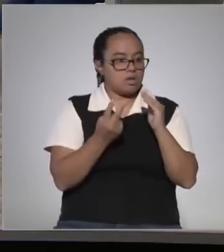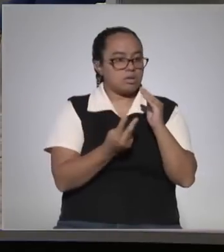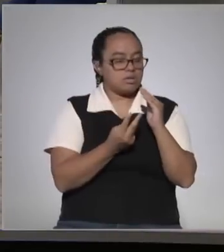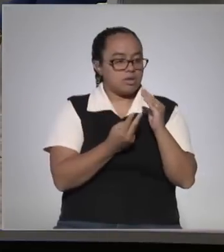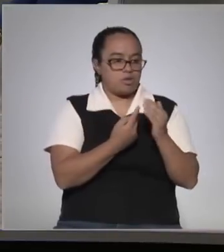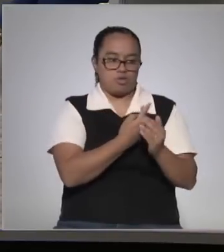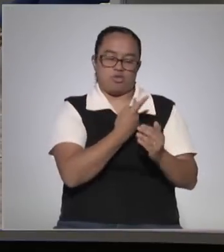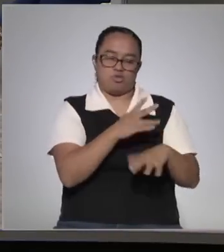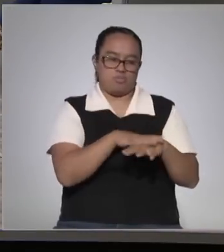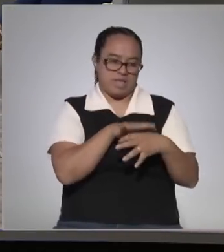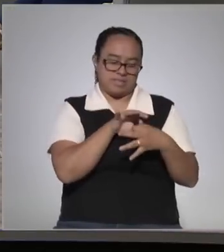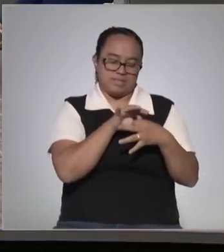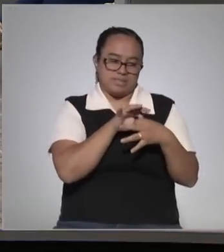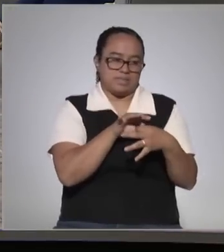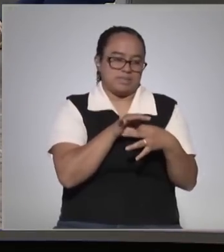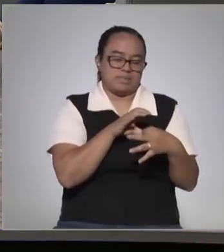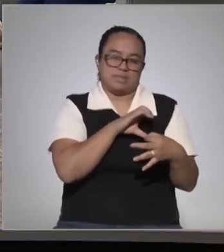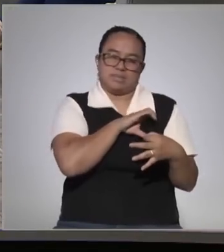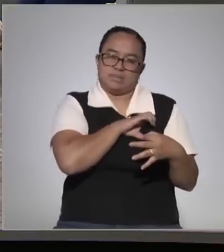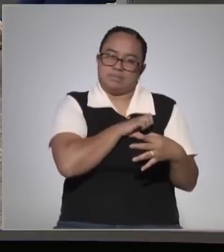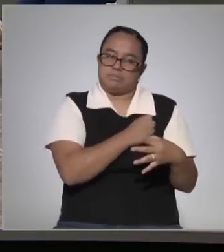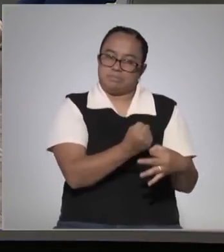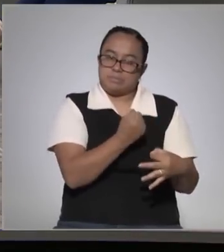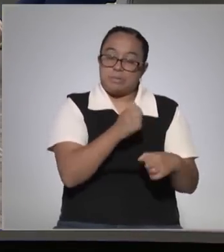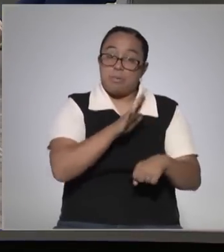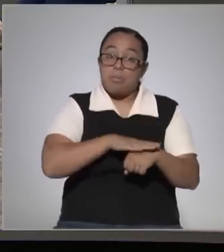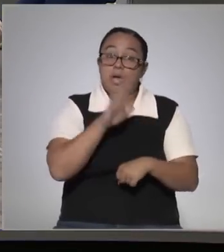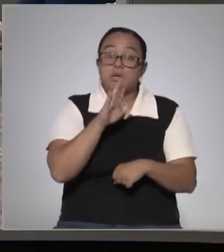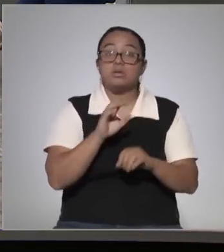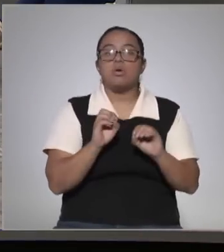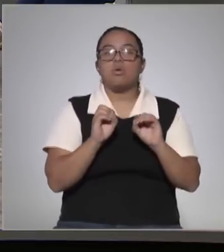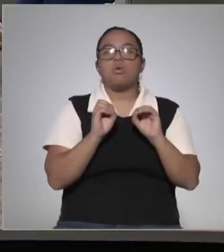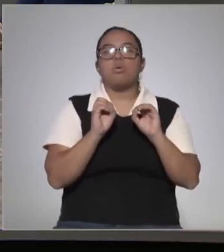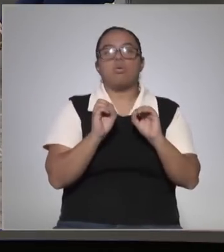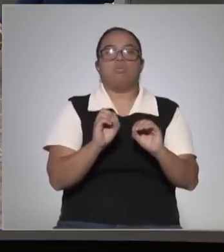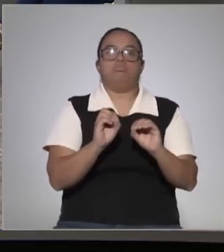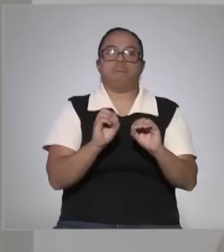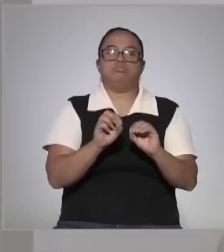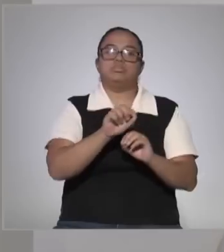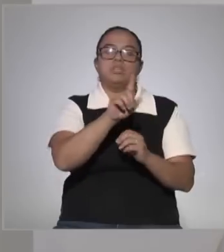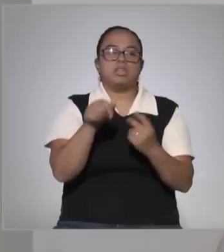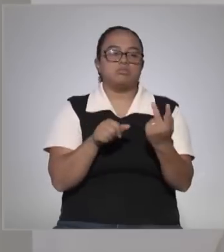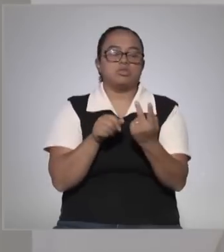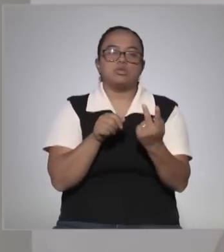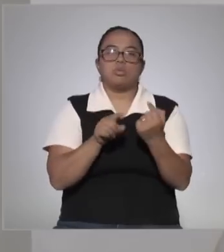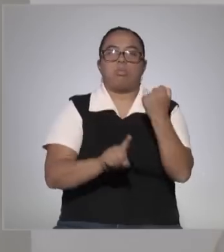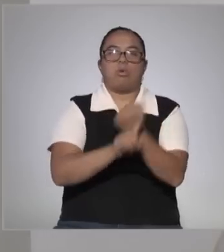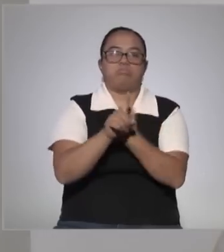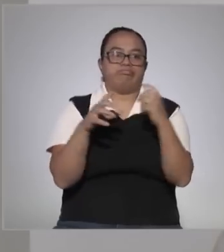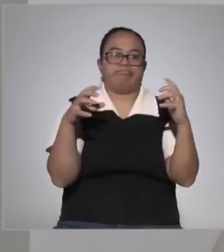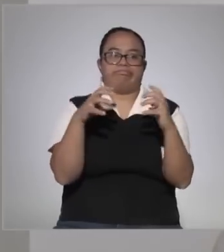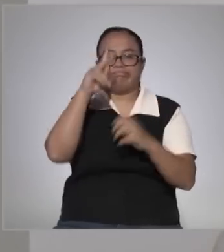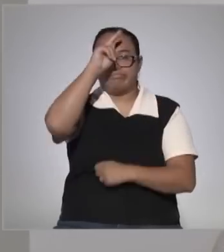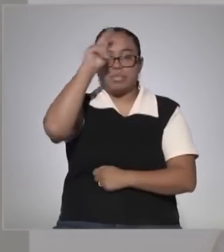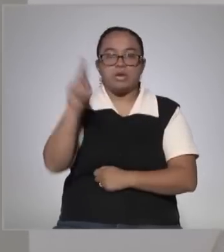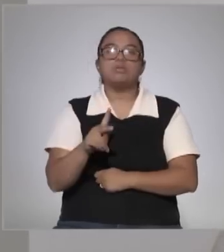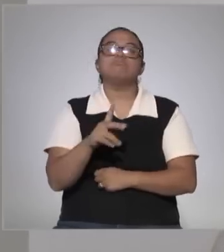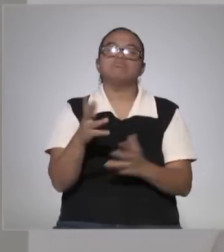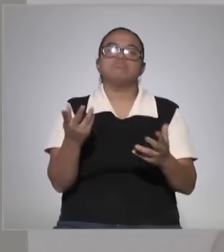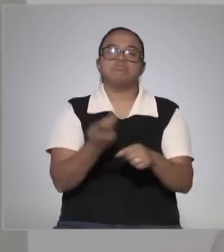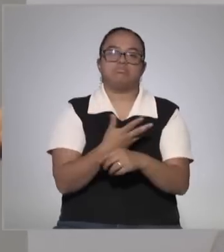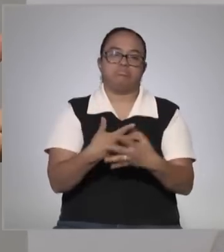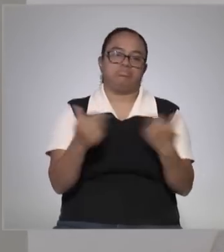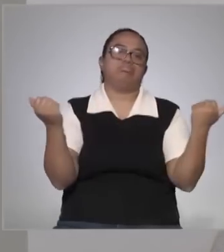juntan más y rescatan lo que ya tenían, o igual hacen una crisis y terminan separándose. Entonces,